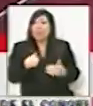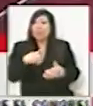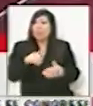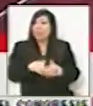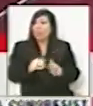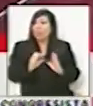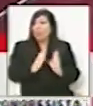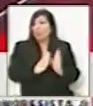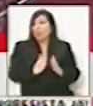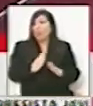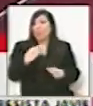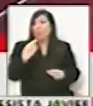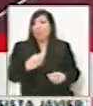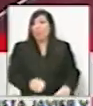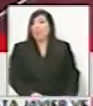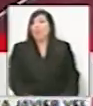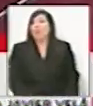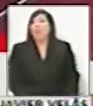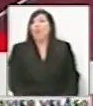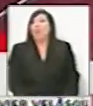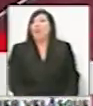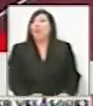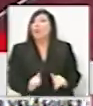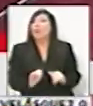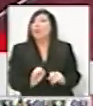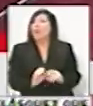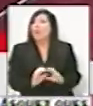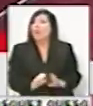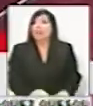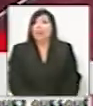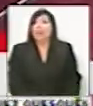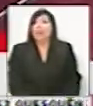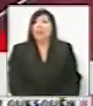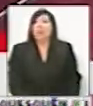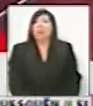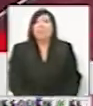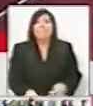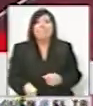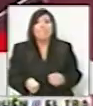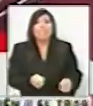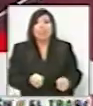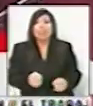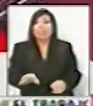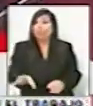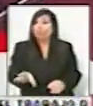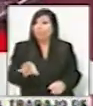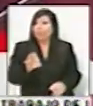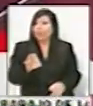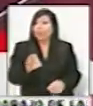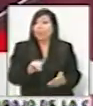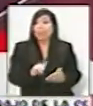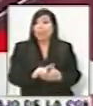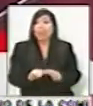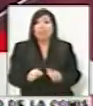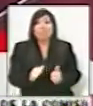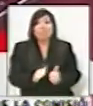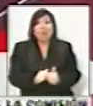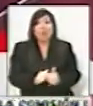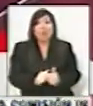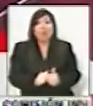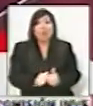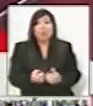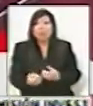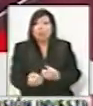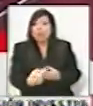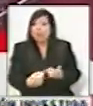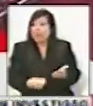legitima a una organización política. Y lo que queda clarísimo, presidenta, es que el mecanismo que hemos escogido lo que hace es tener maquinarias de